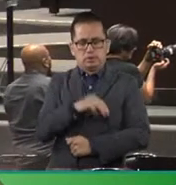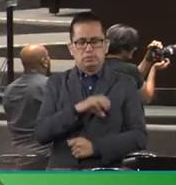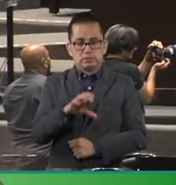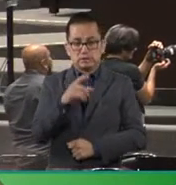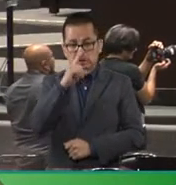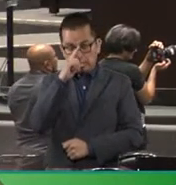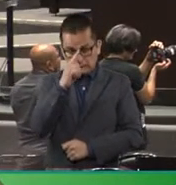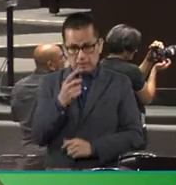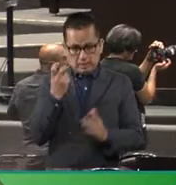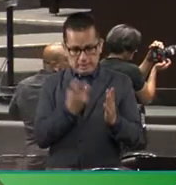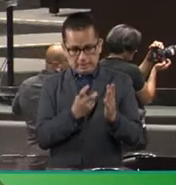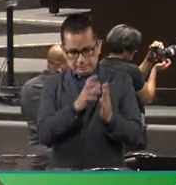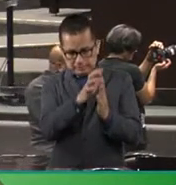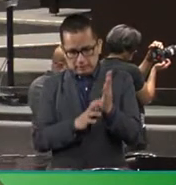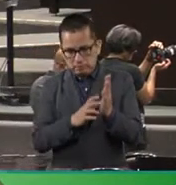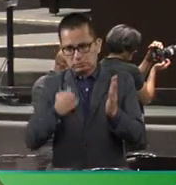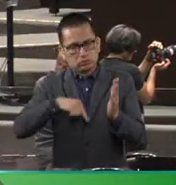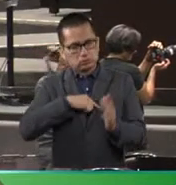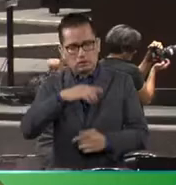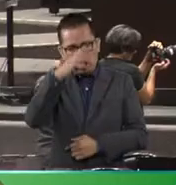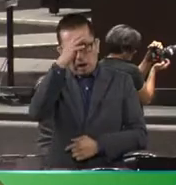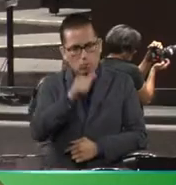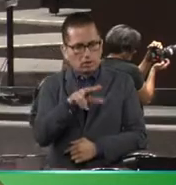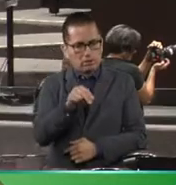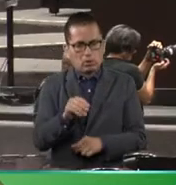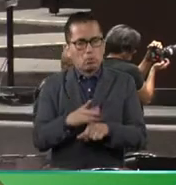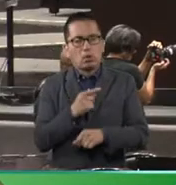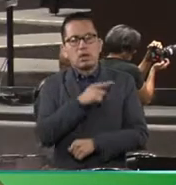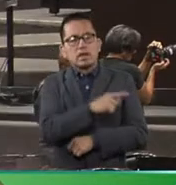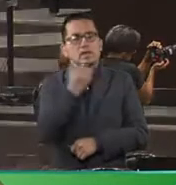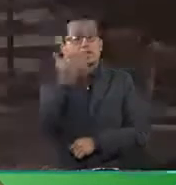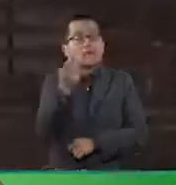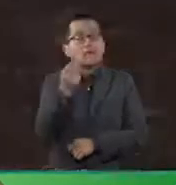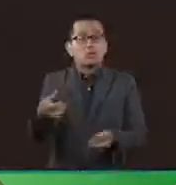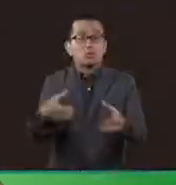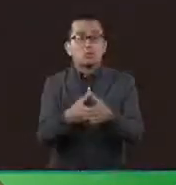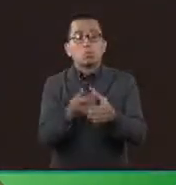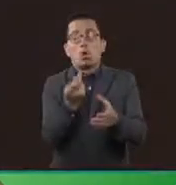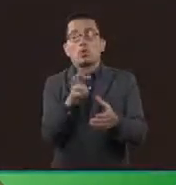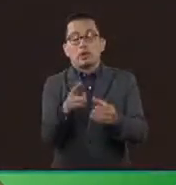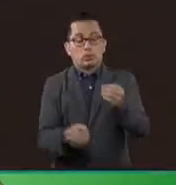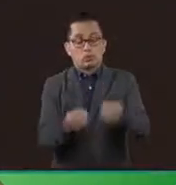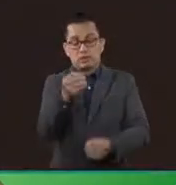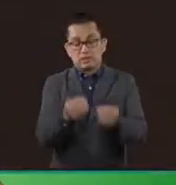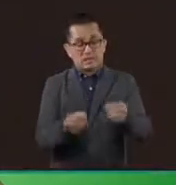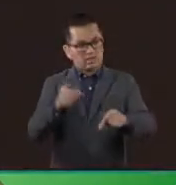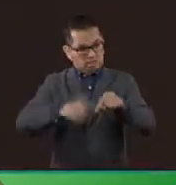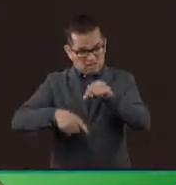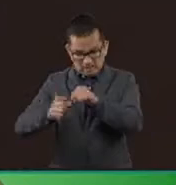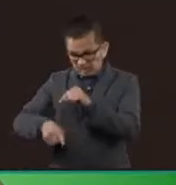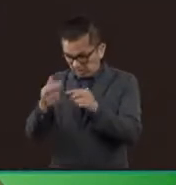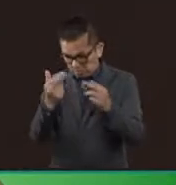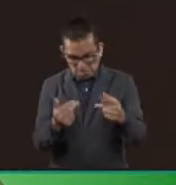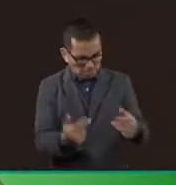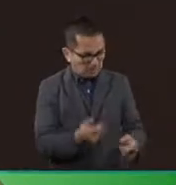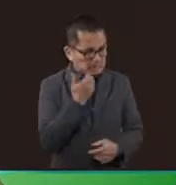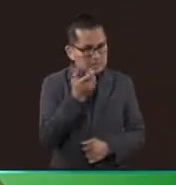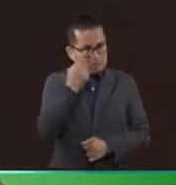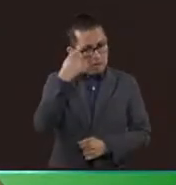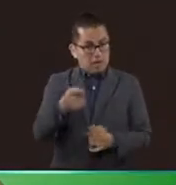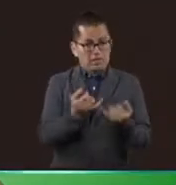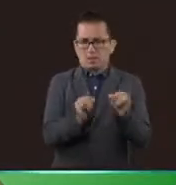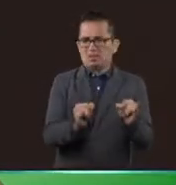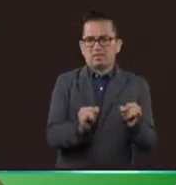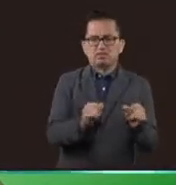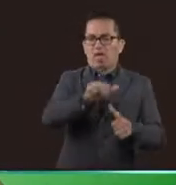en contra de este atraco que busca desmantelar el poder judicial y someter su independencia el